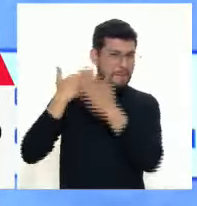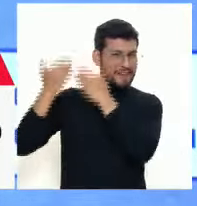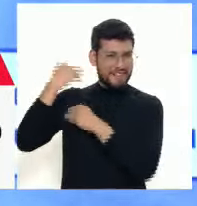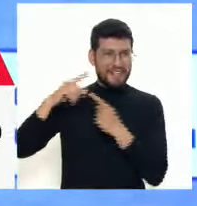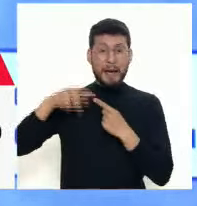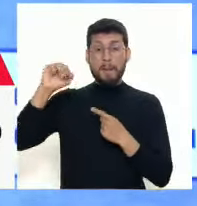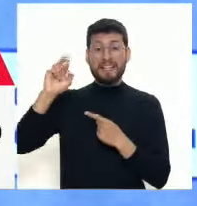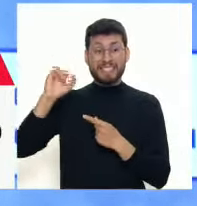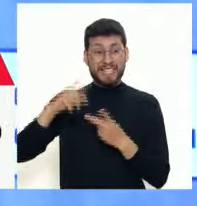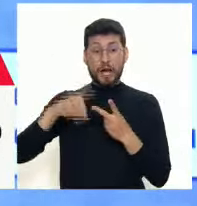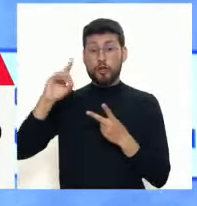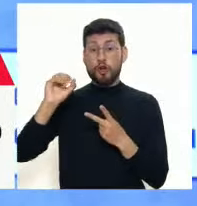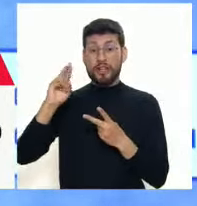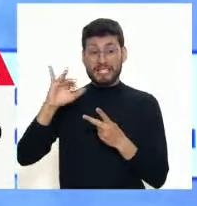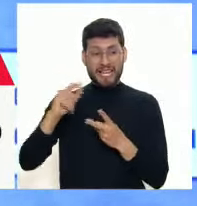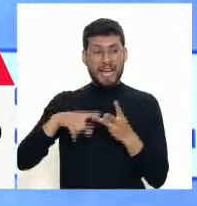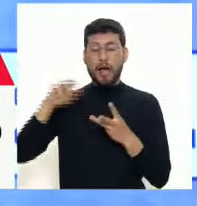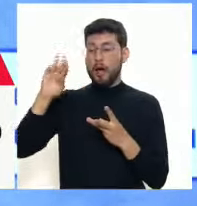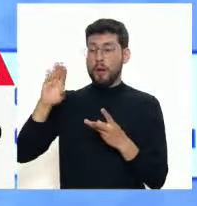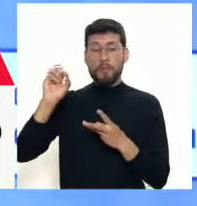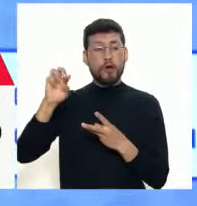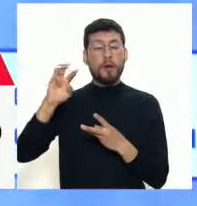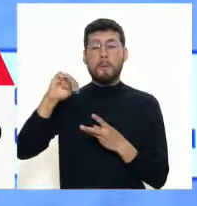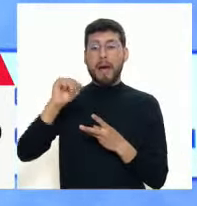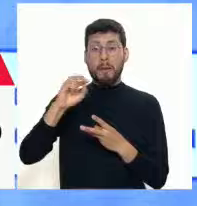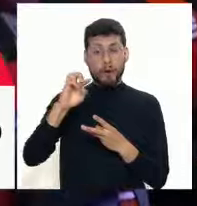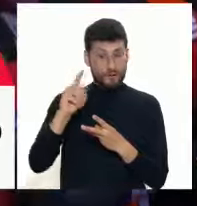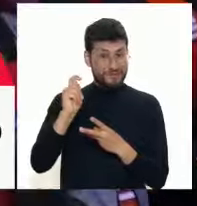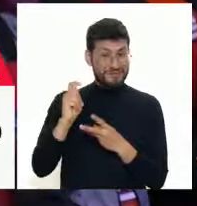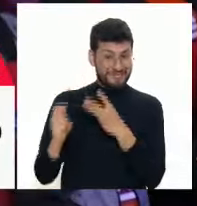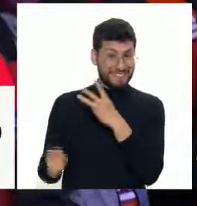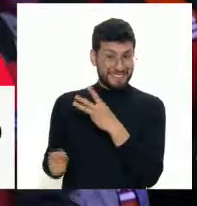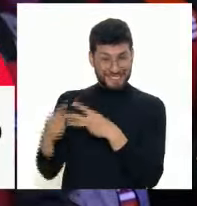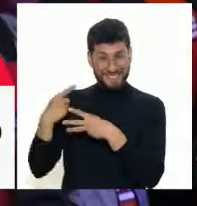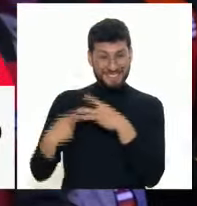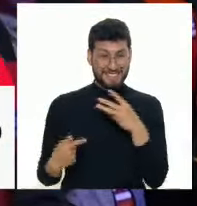pasado, Martina, Dorotea y Blood Mapot.